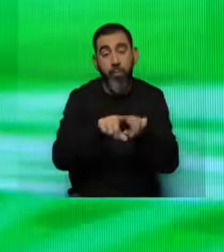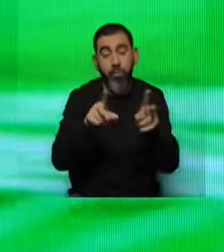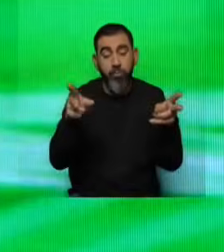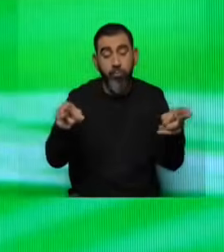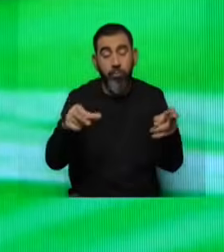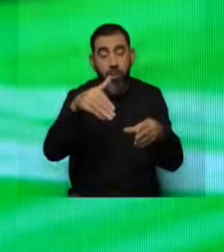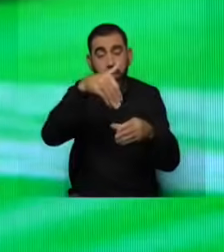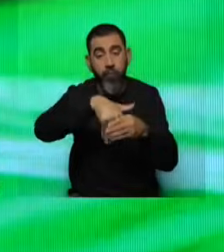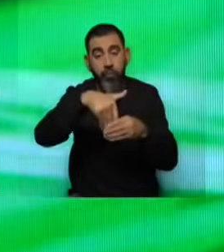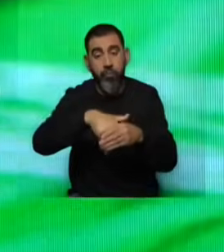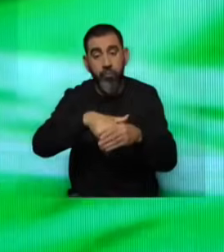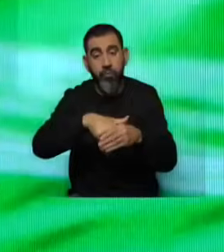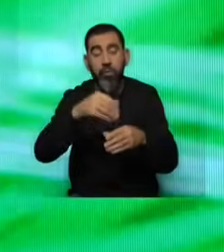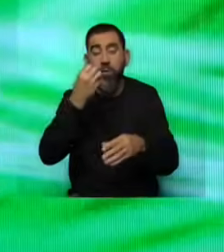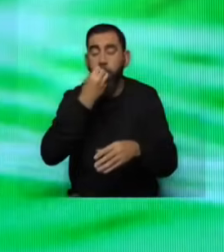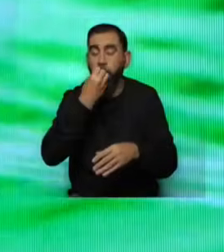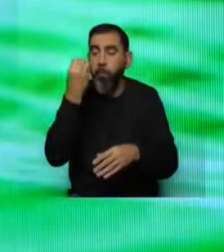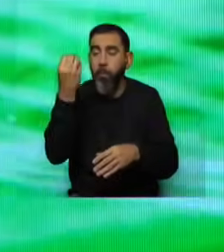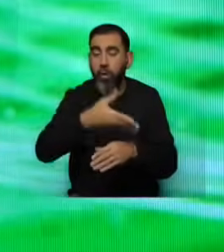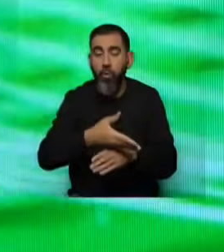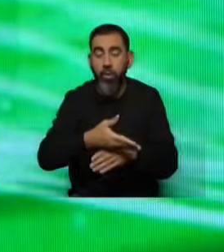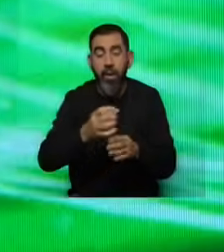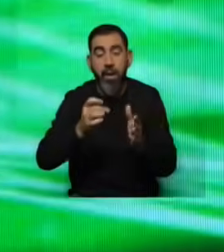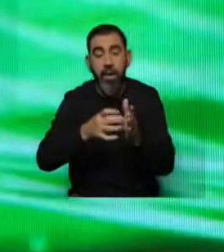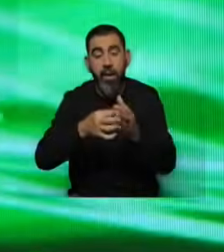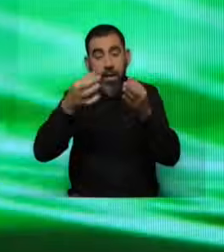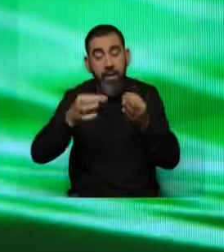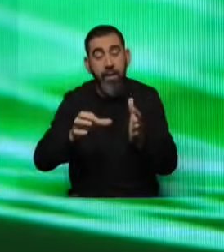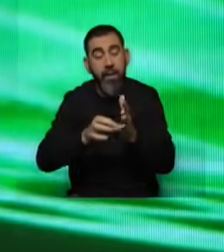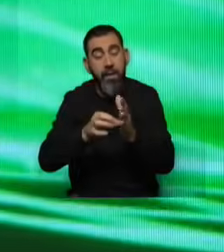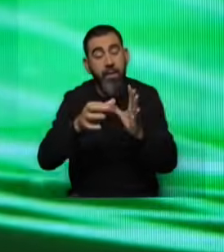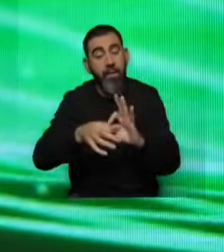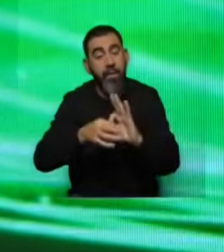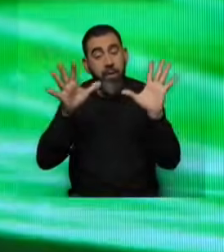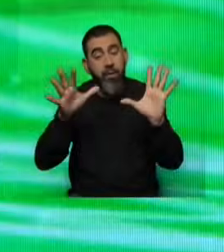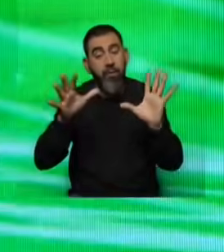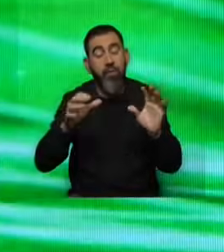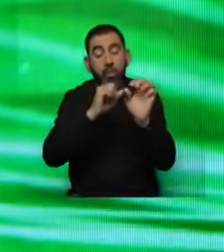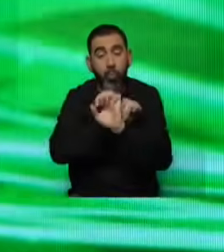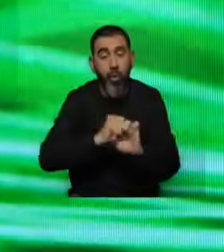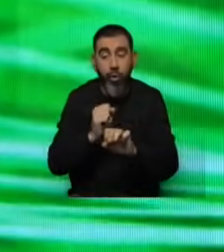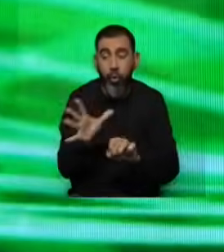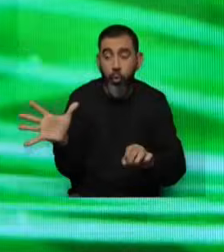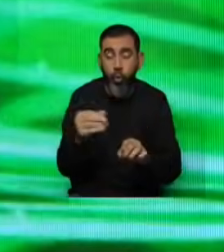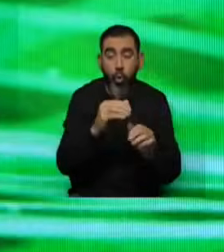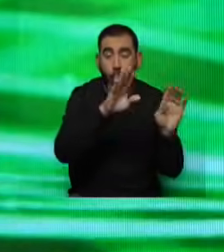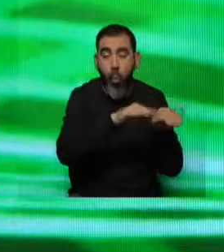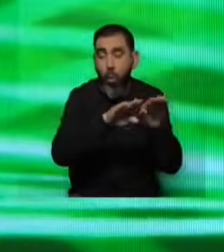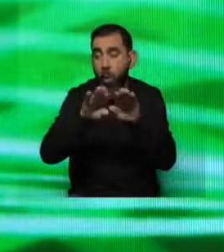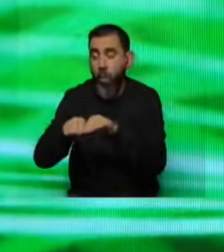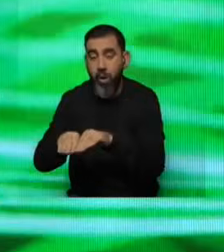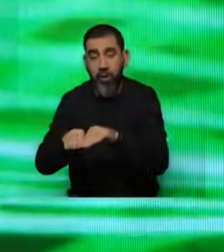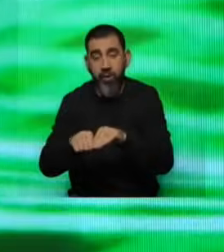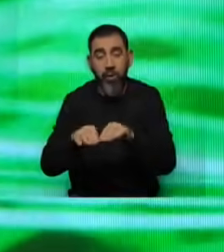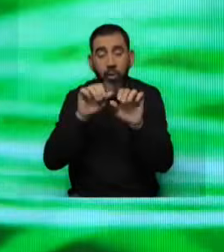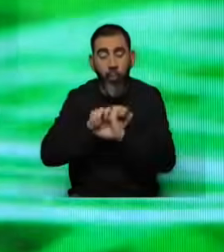proceso electoral Y eso En definitiva Mejora y la calidad del sistema democrático porque nos da la posibilidad a todos en igualdad de condiciones